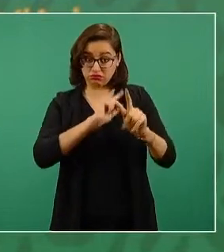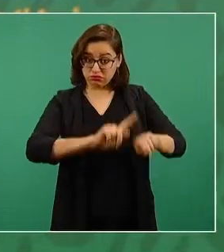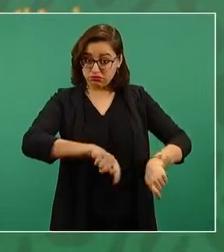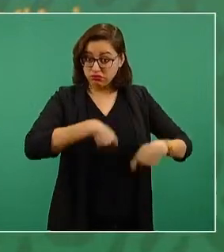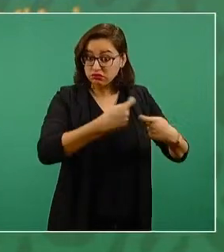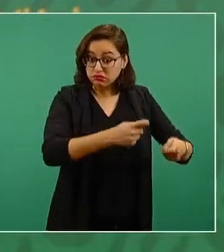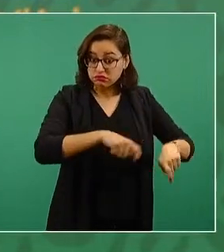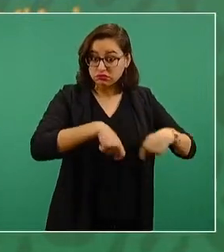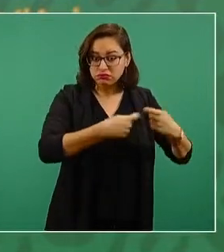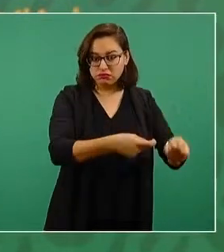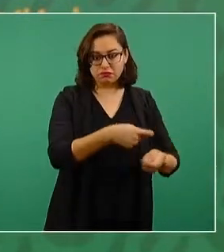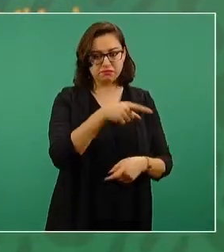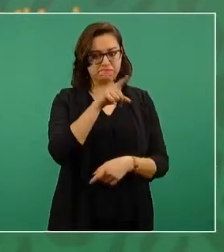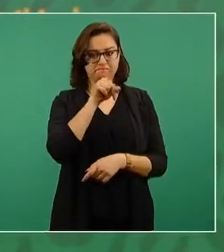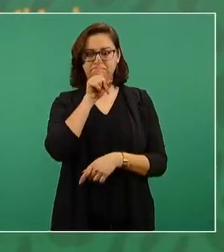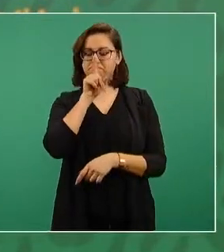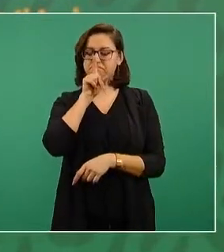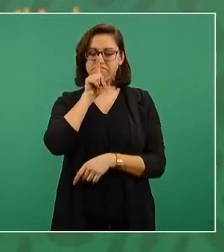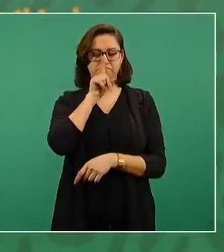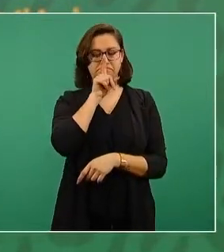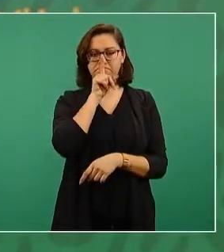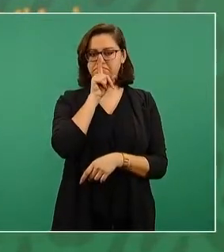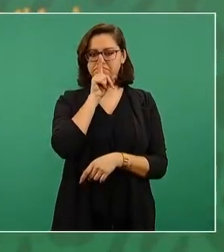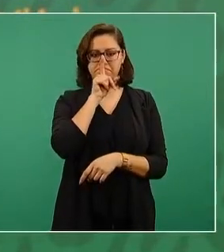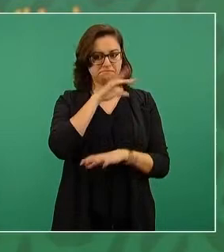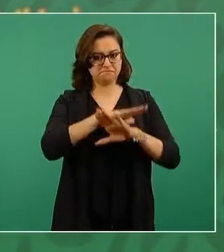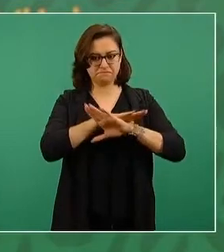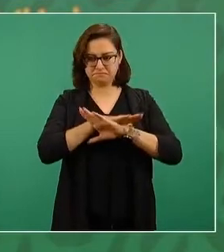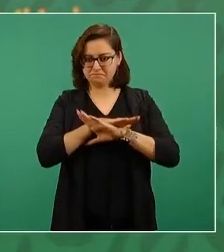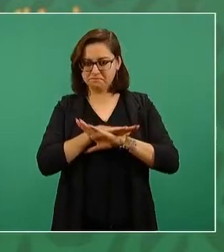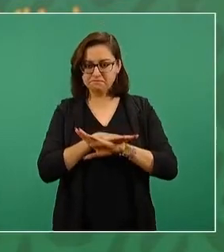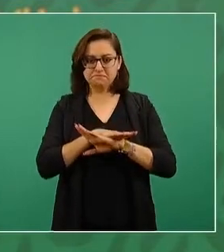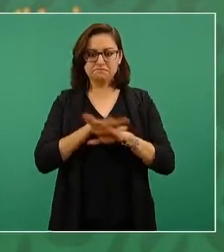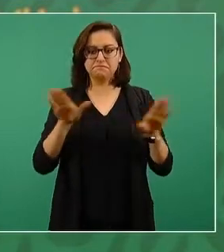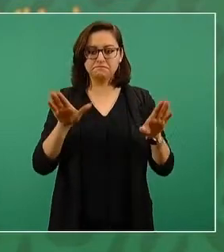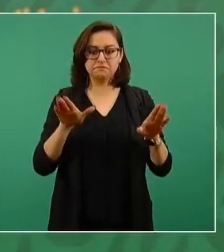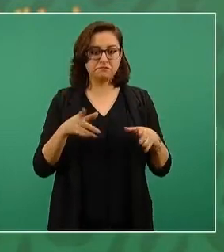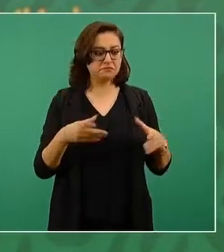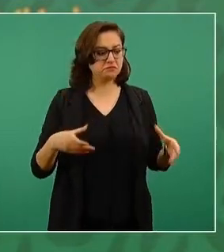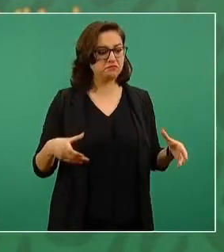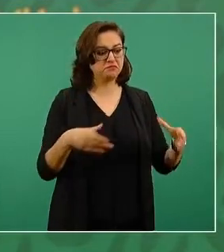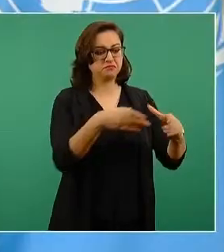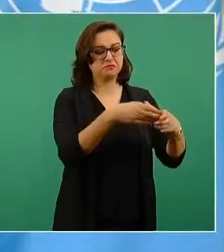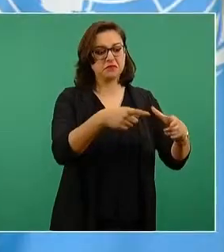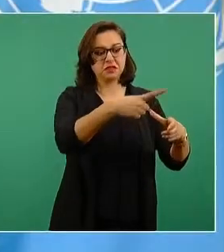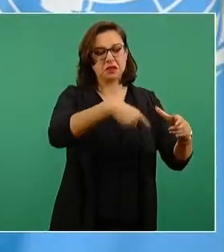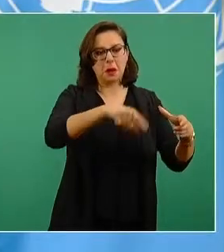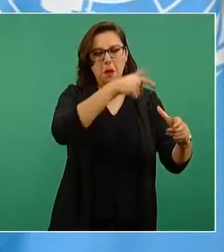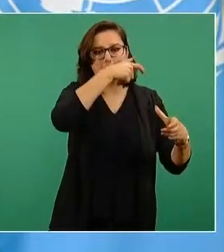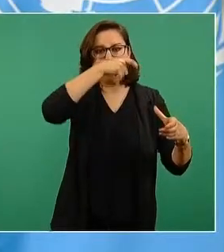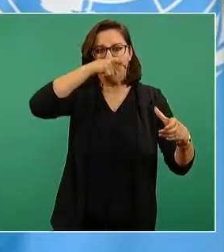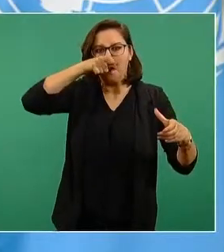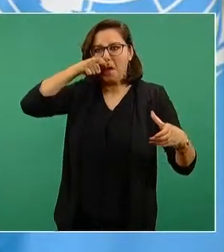El gobierno no es un comité al servicio de una minoría rapaz.